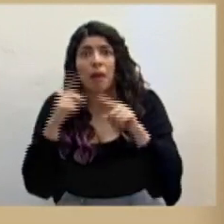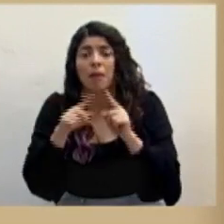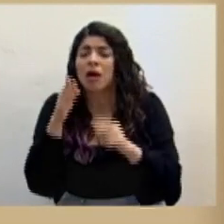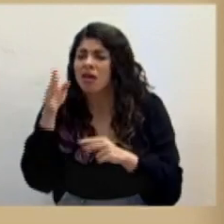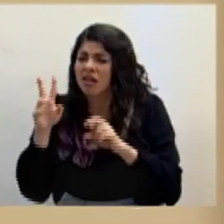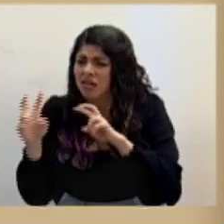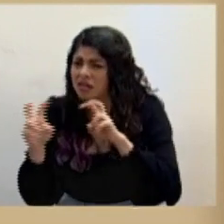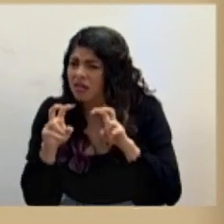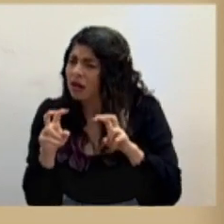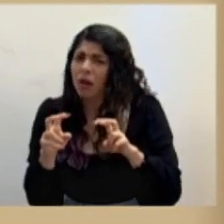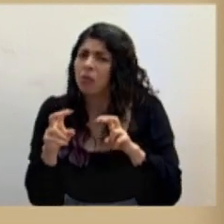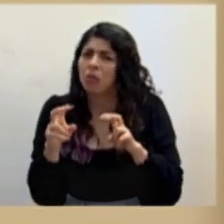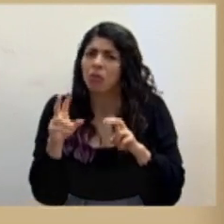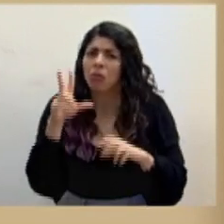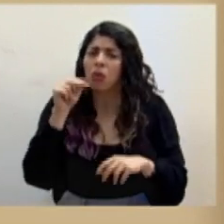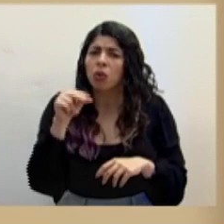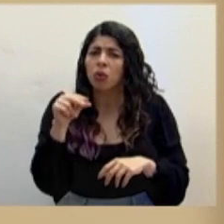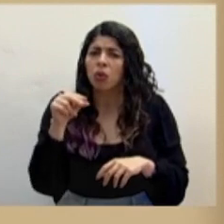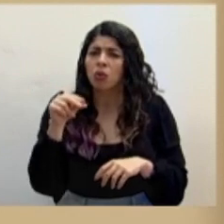encontrado pues